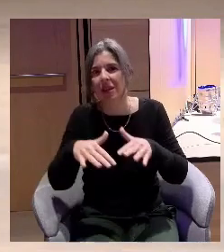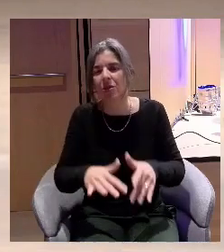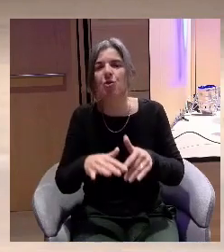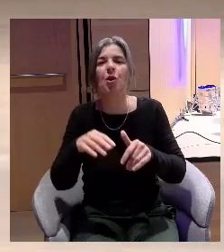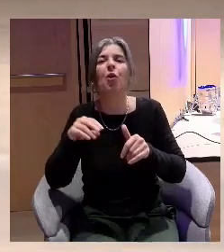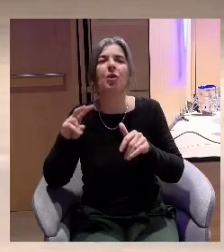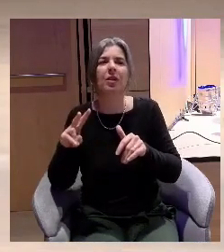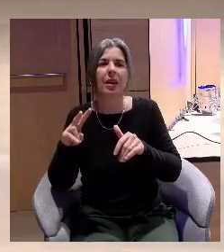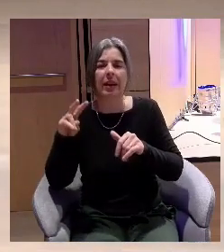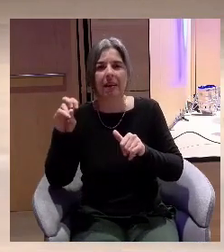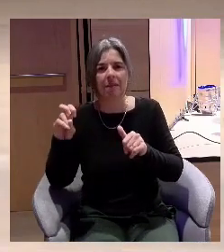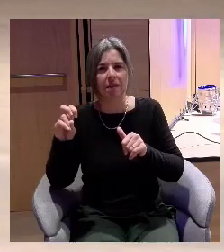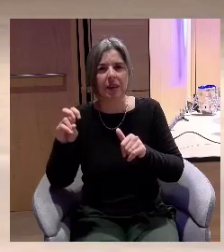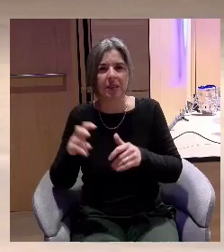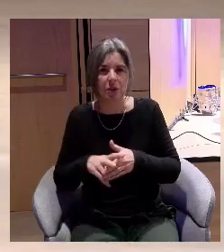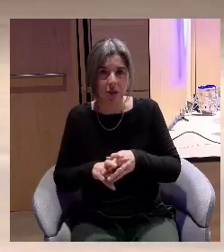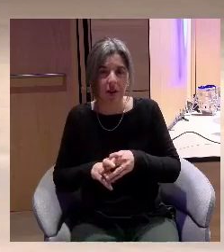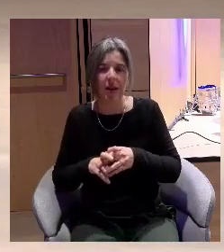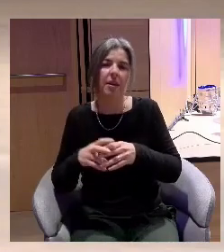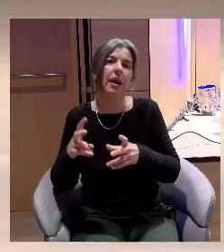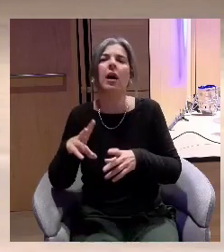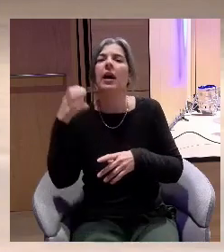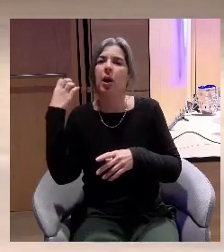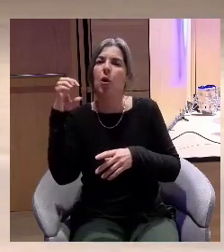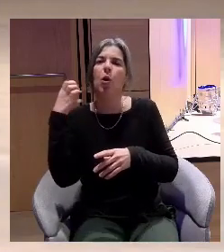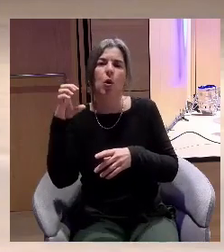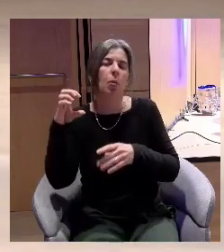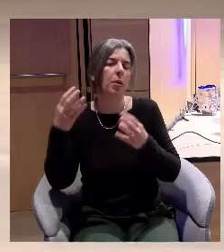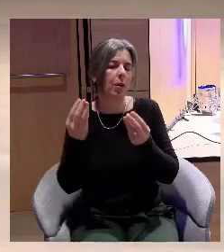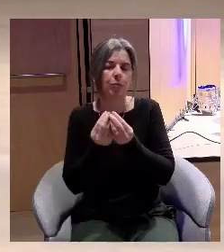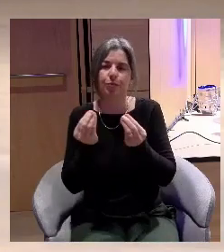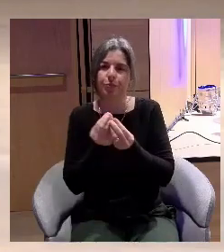de muchos otros lugares en Colombia.